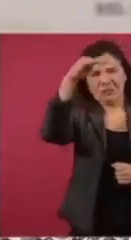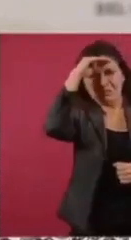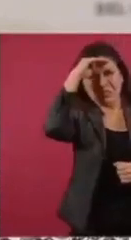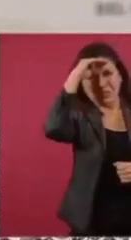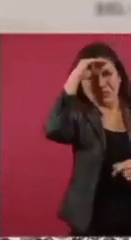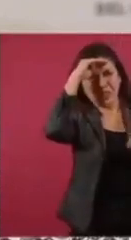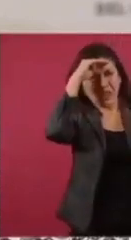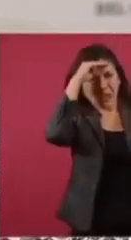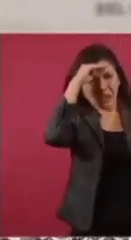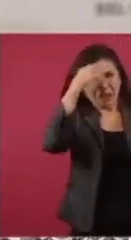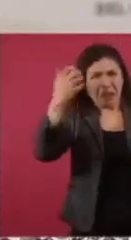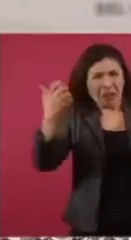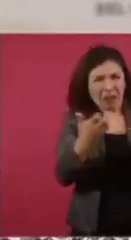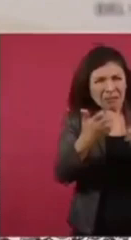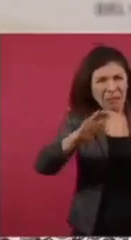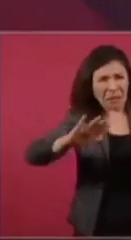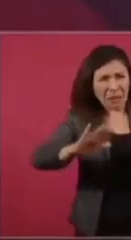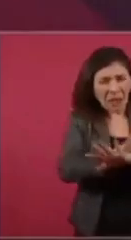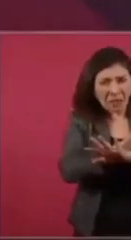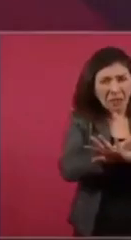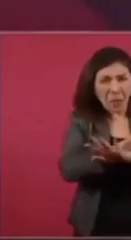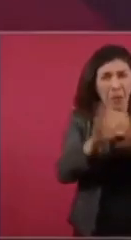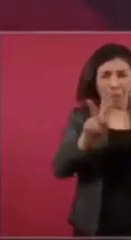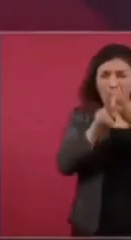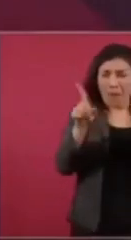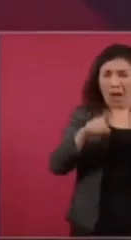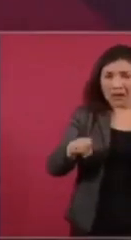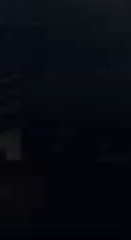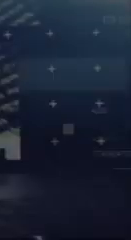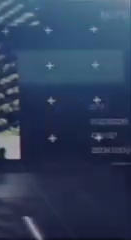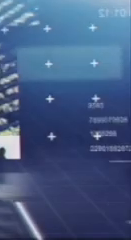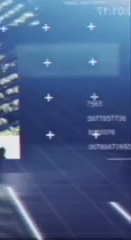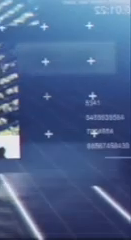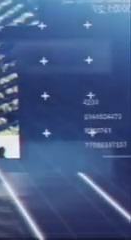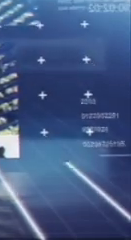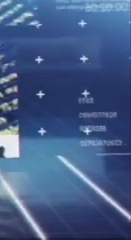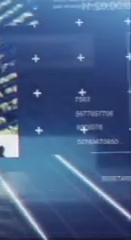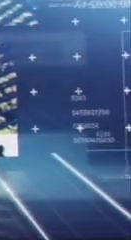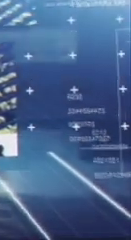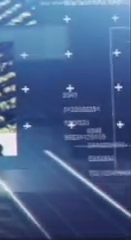transformación por la vía pacífica y por la vía electoral.